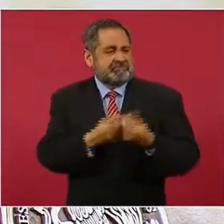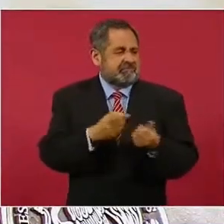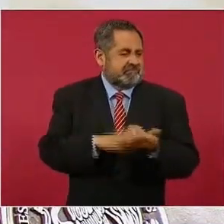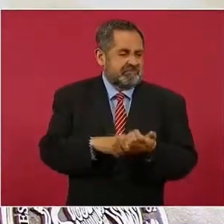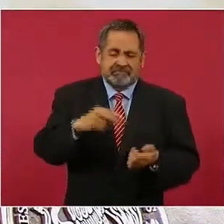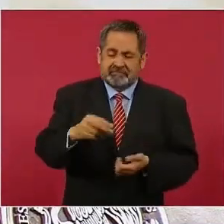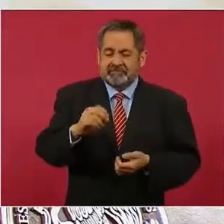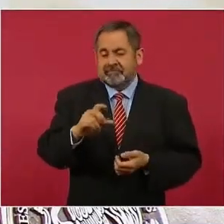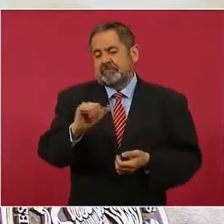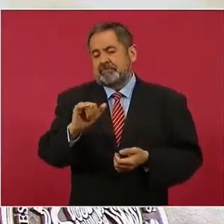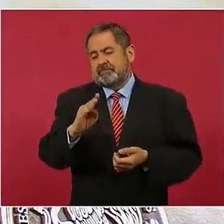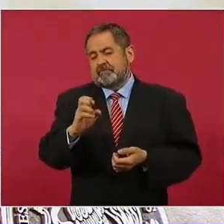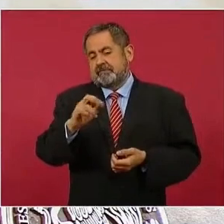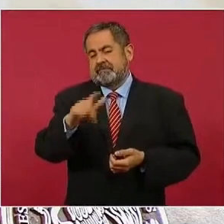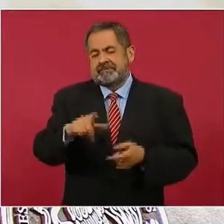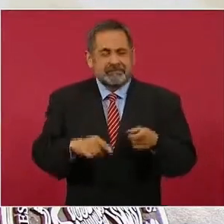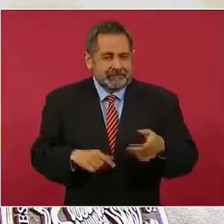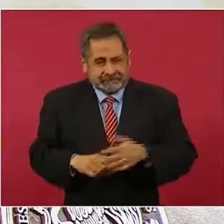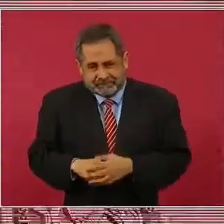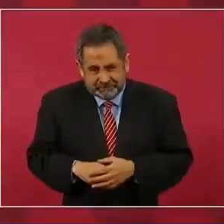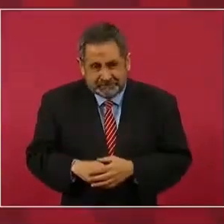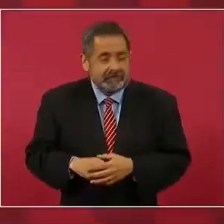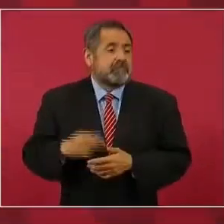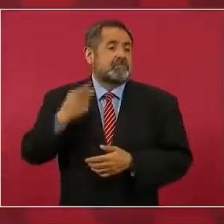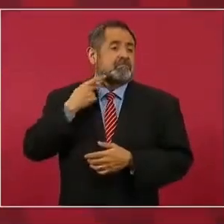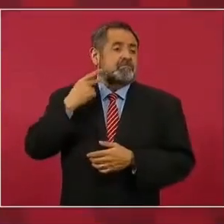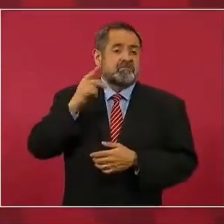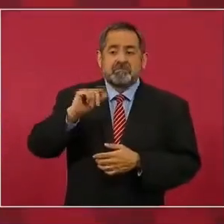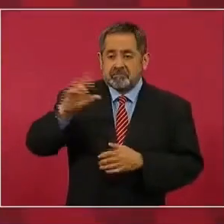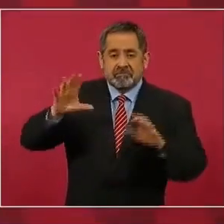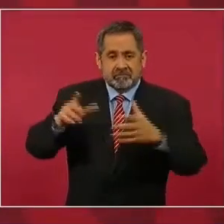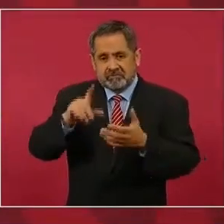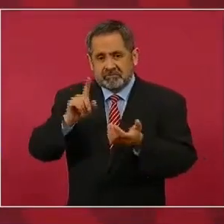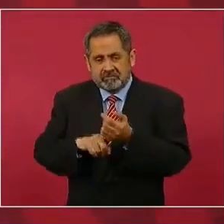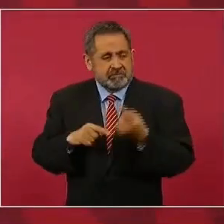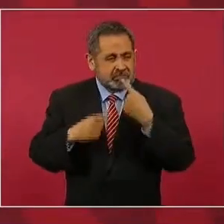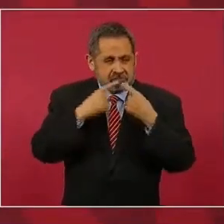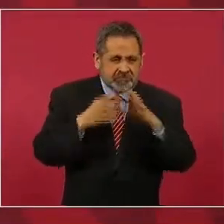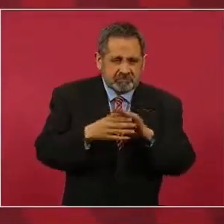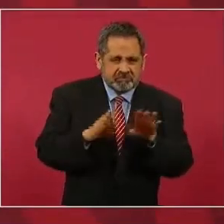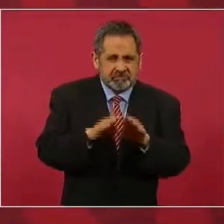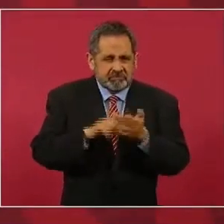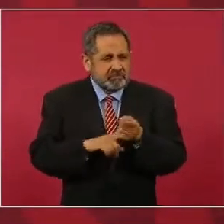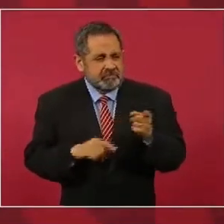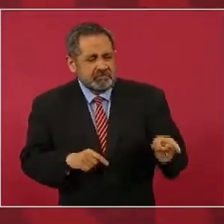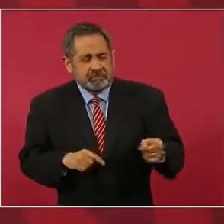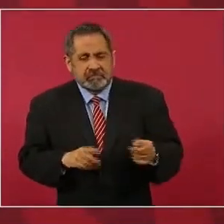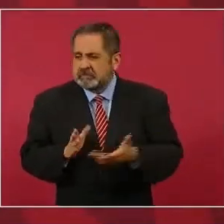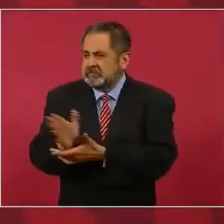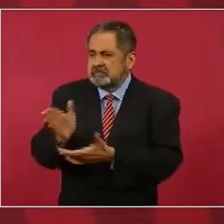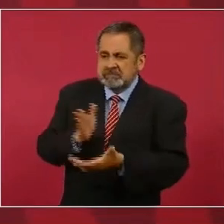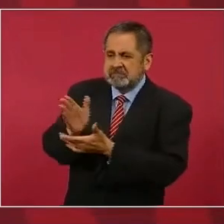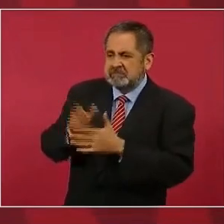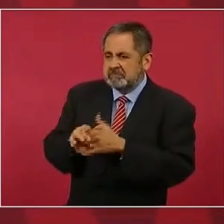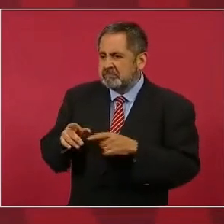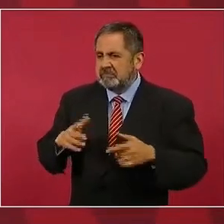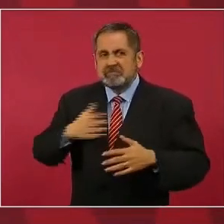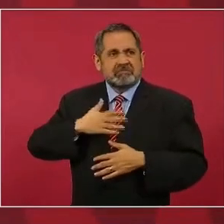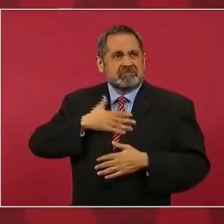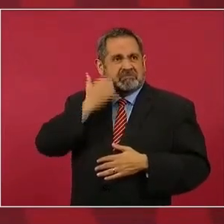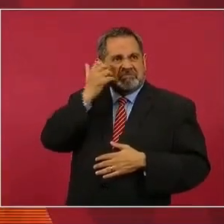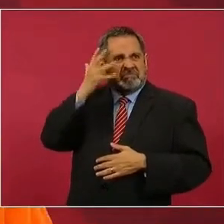neoliberalismo, que políticos y empresarios están metiendo las narices con fines políticos presidenciables.